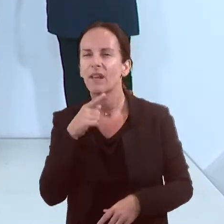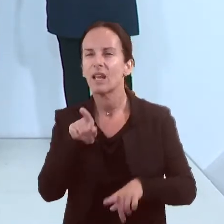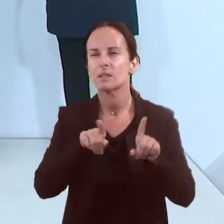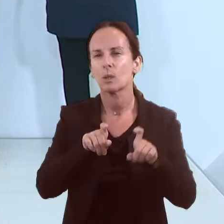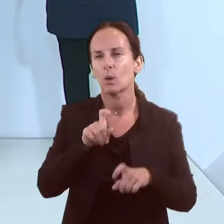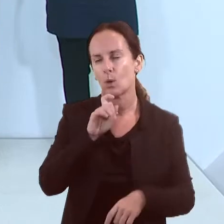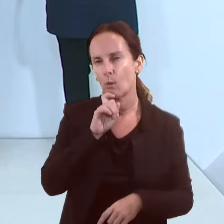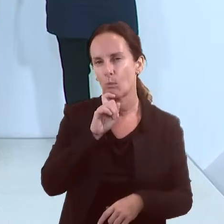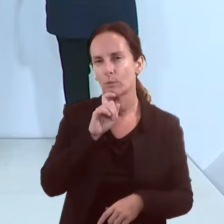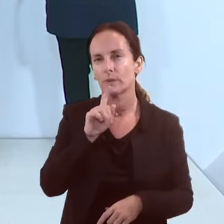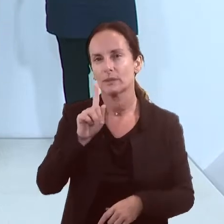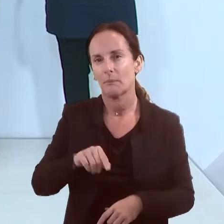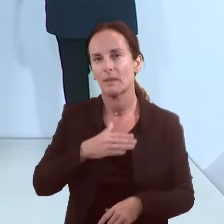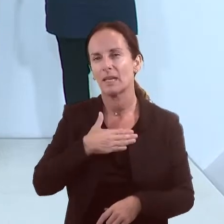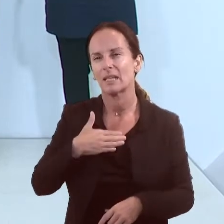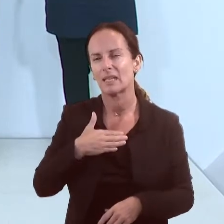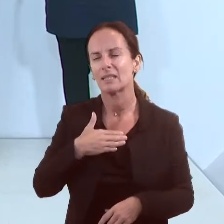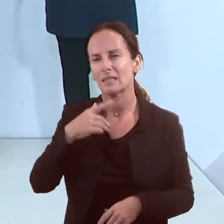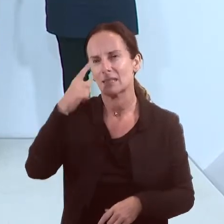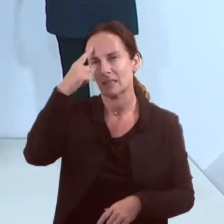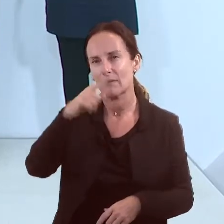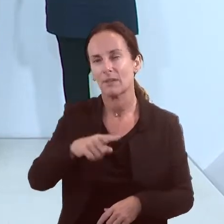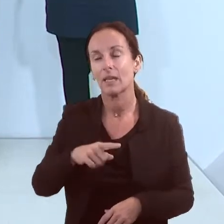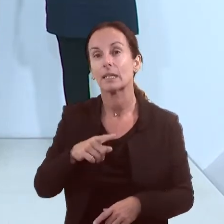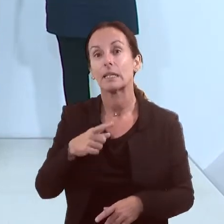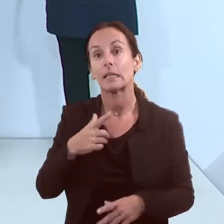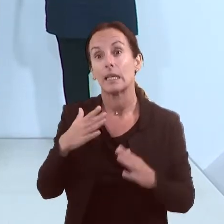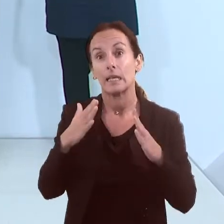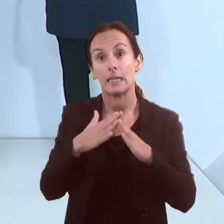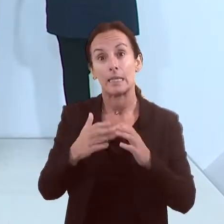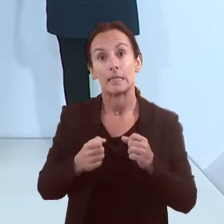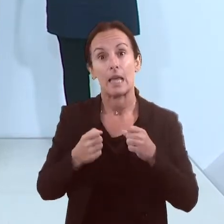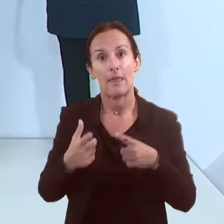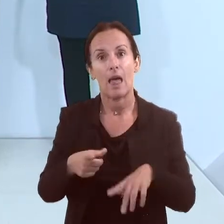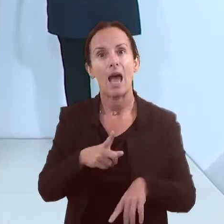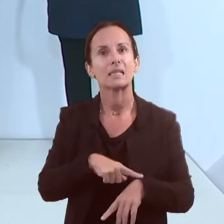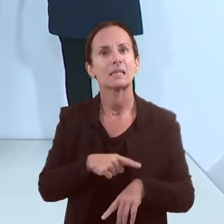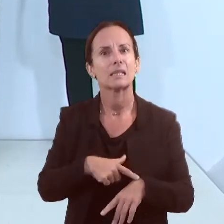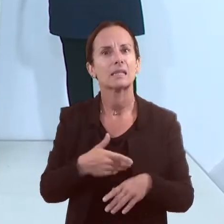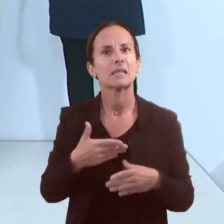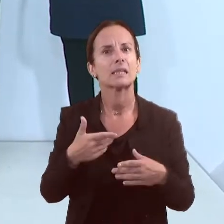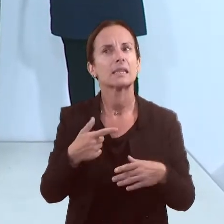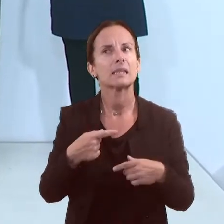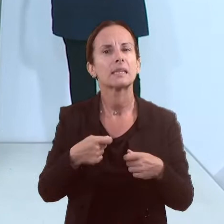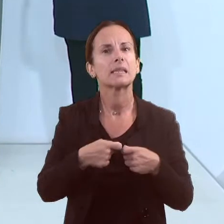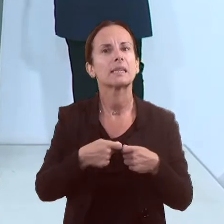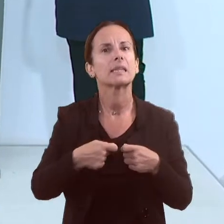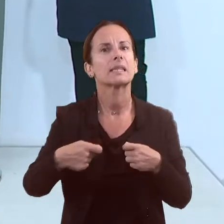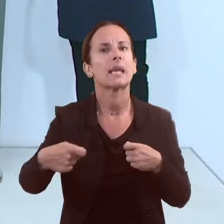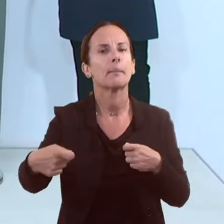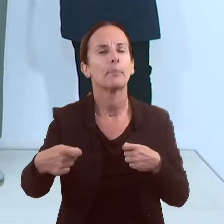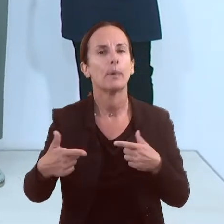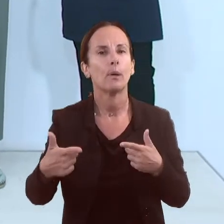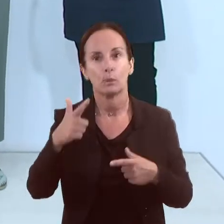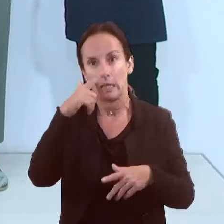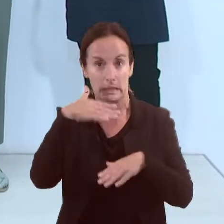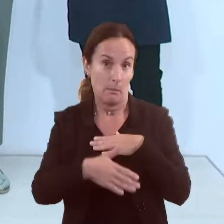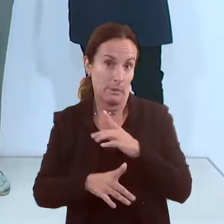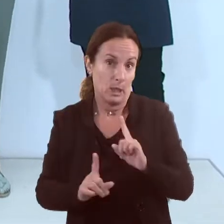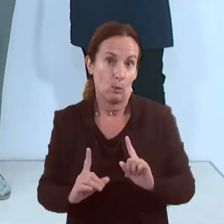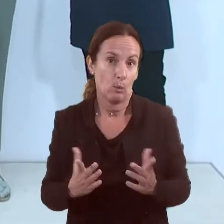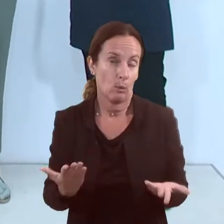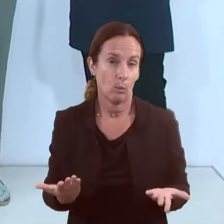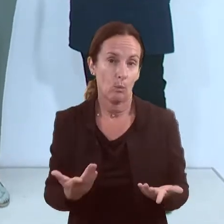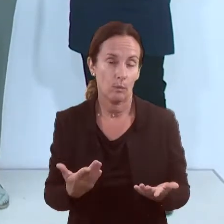voldria saber fins quant de temps se'ls proporciona aquest habitatge, perquè entenc que no és sine die. Has contestat